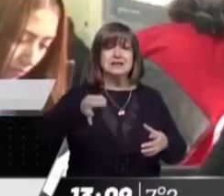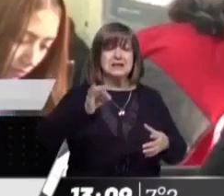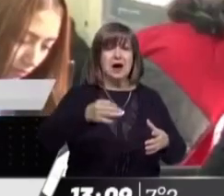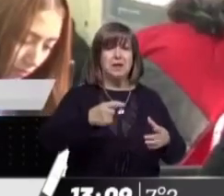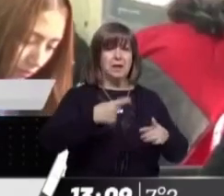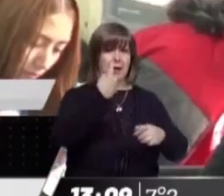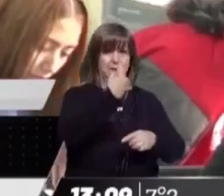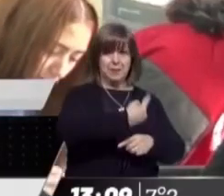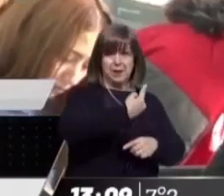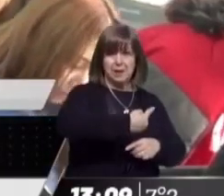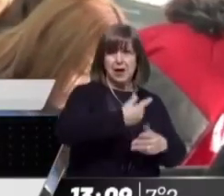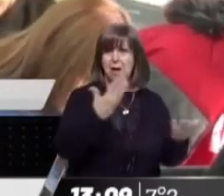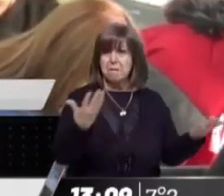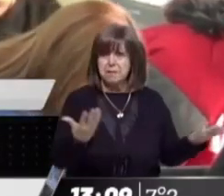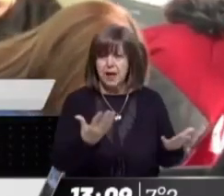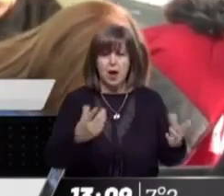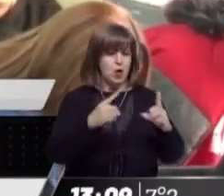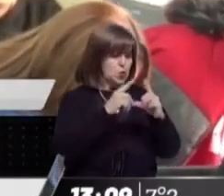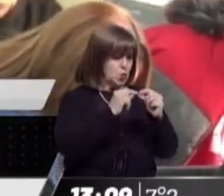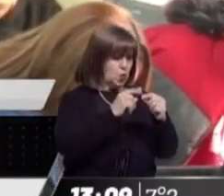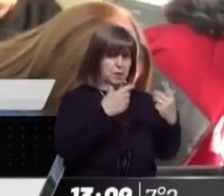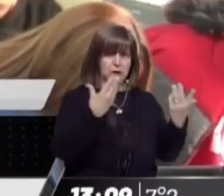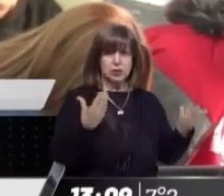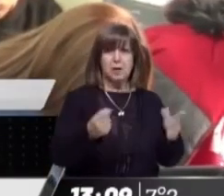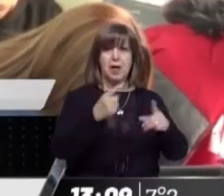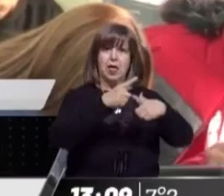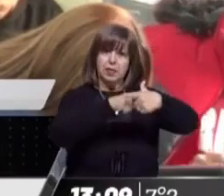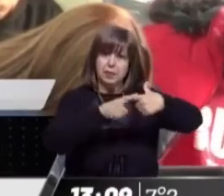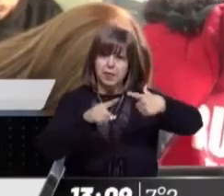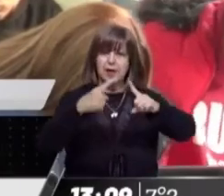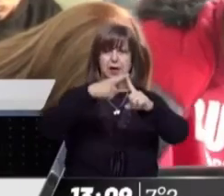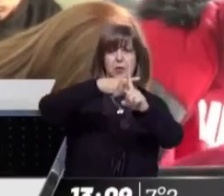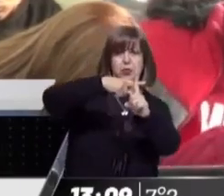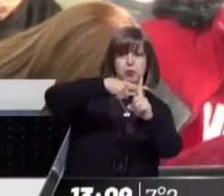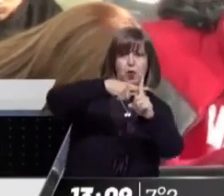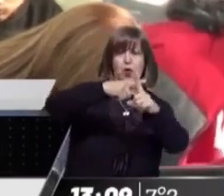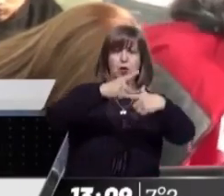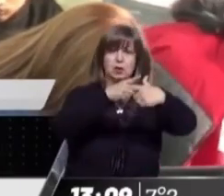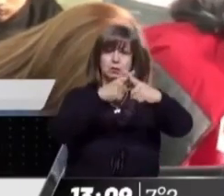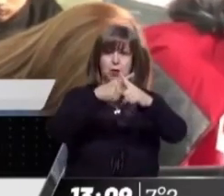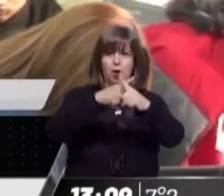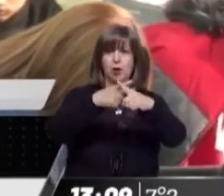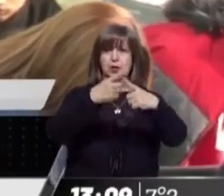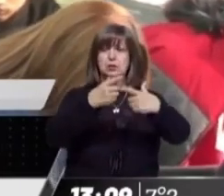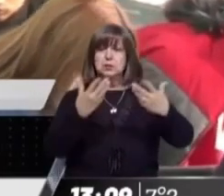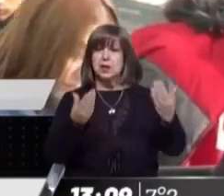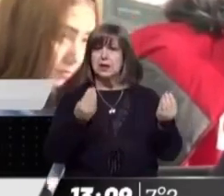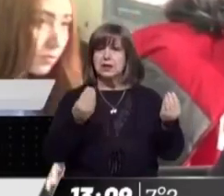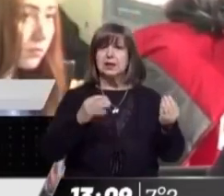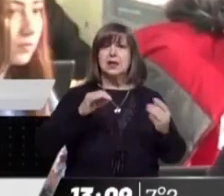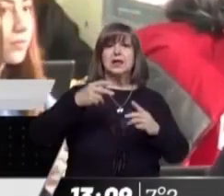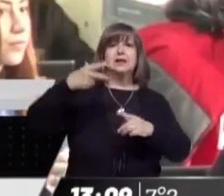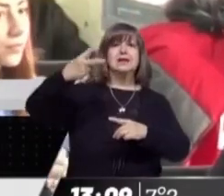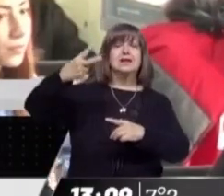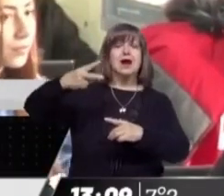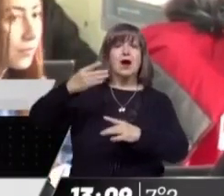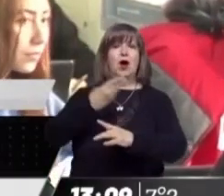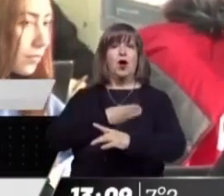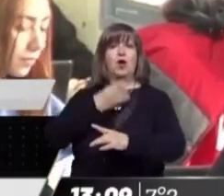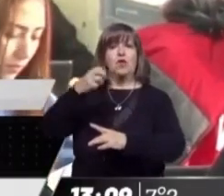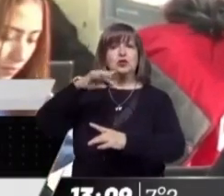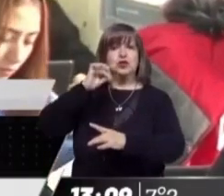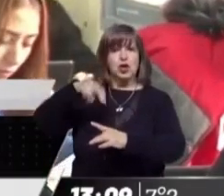de primaria en lo que es numeración y operaciones con los números, y en el caso de educación secundaria en funciones y álgebra? Porque se consideran